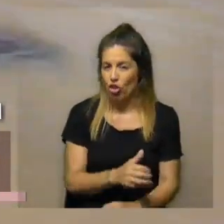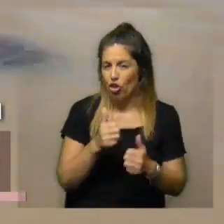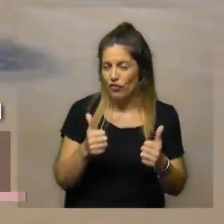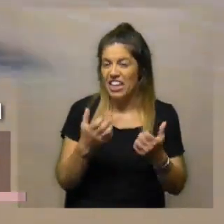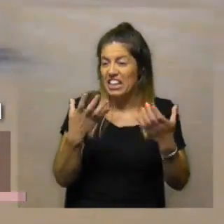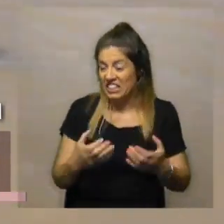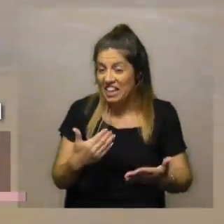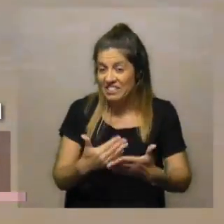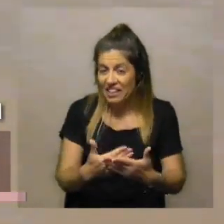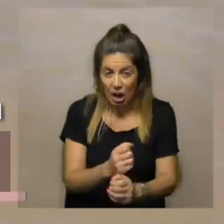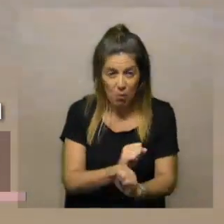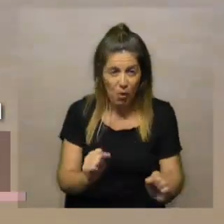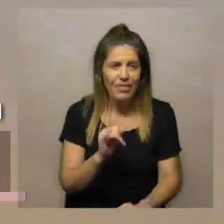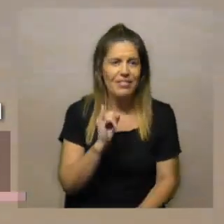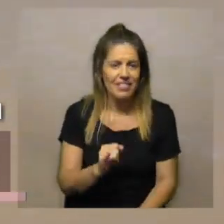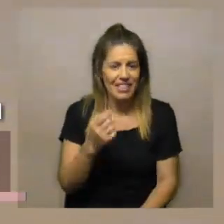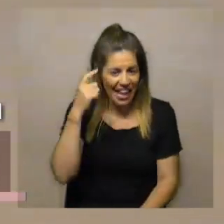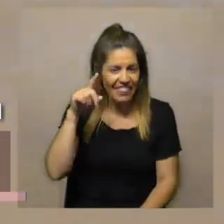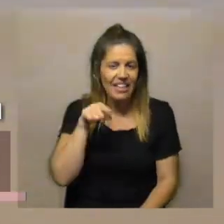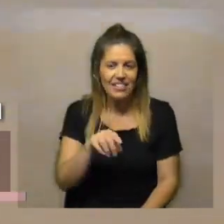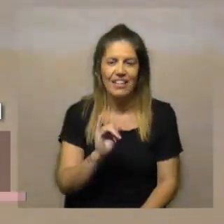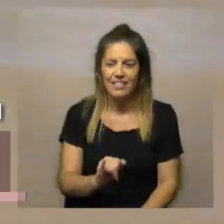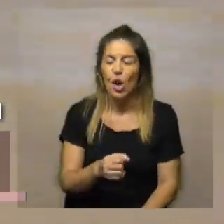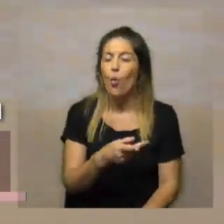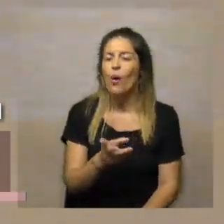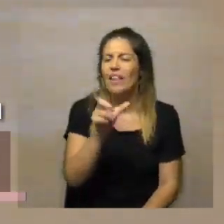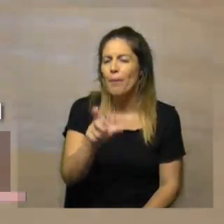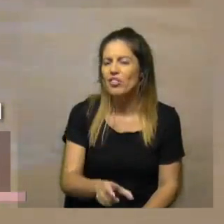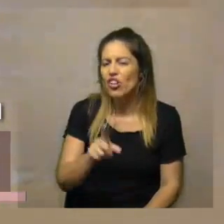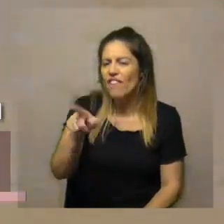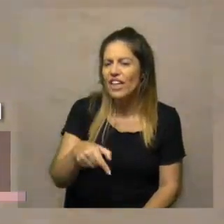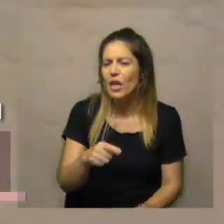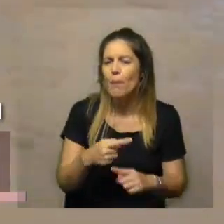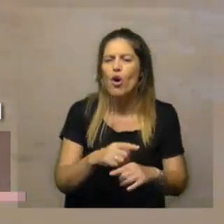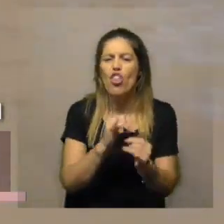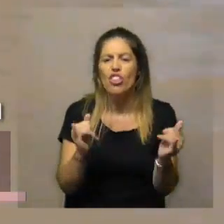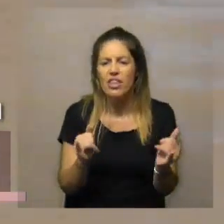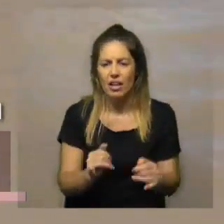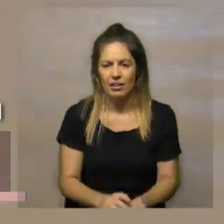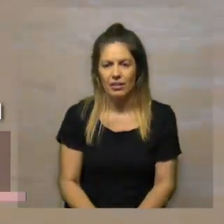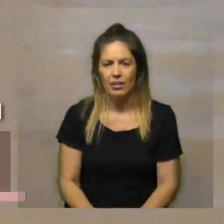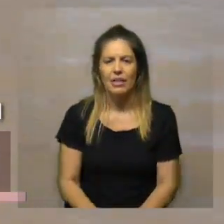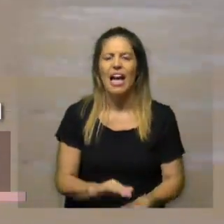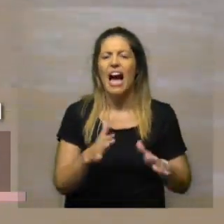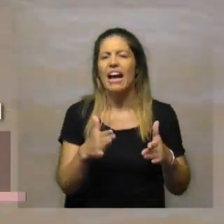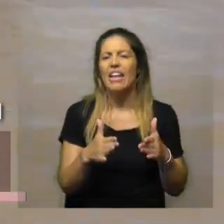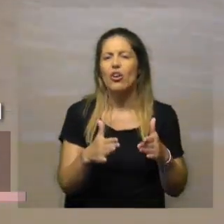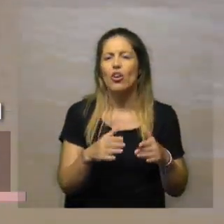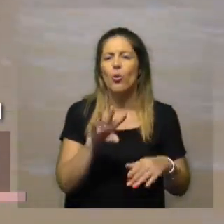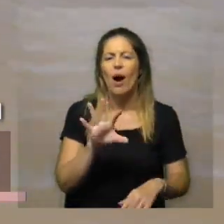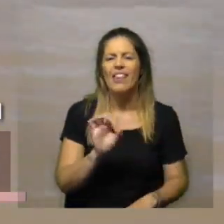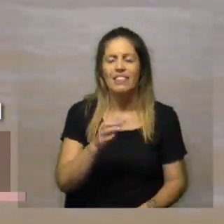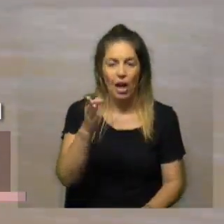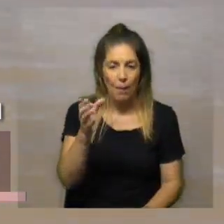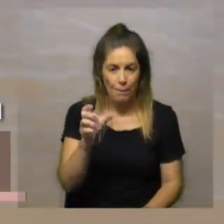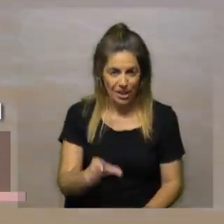quiere arrimar se arrima. Por supuesto, la idea es esa. ¿Cuántas personas vienen por día, Pablo, más o menos? Por día estamos teniendo alrededor de unas 40